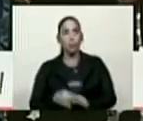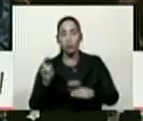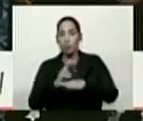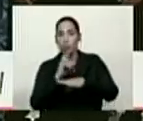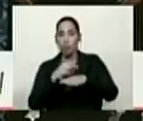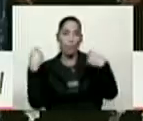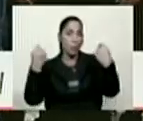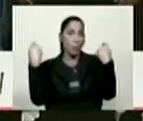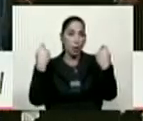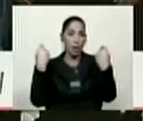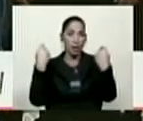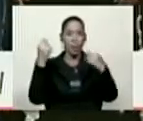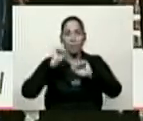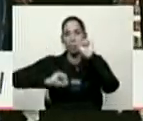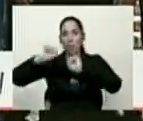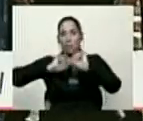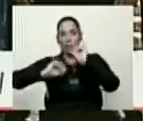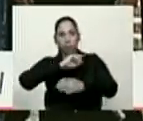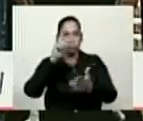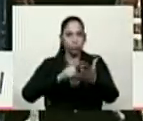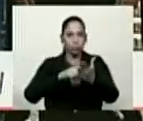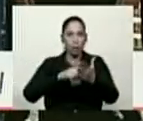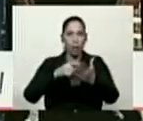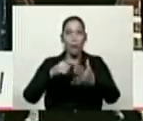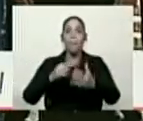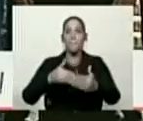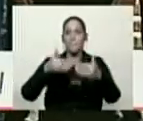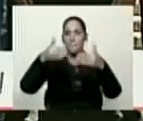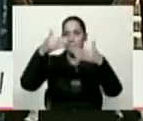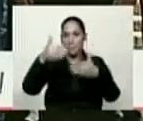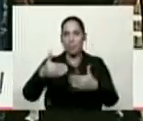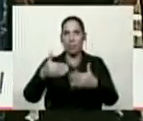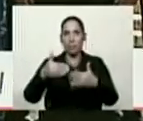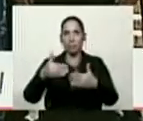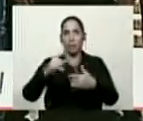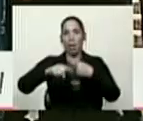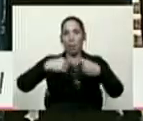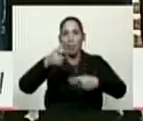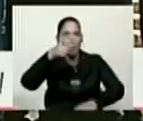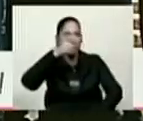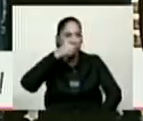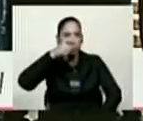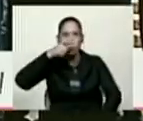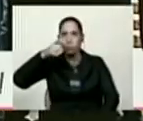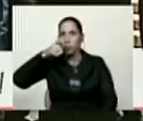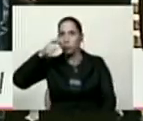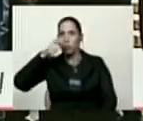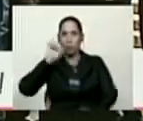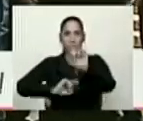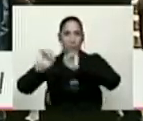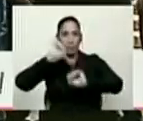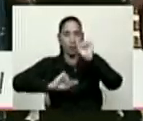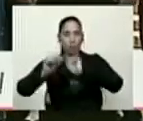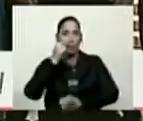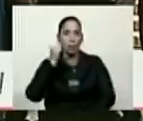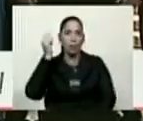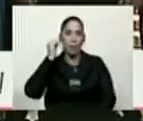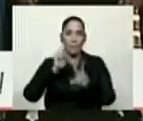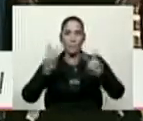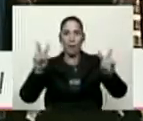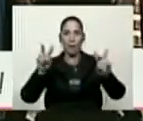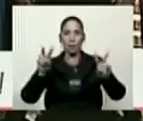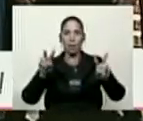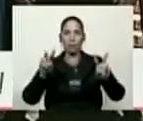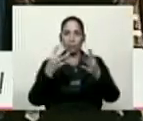populares de defensa integral, de primera. Los guardianes de defensores y defensoras de la paz, de